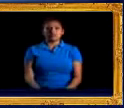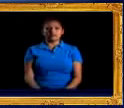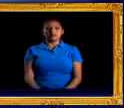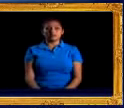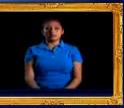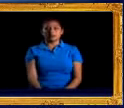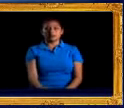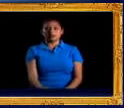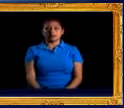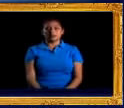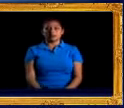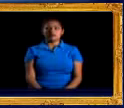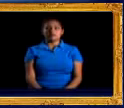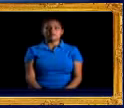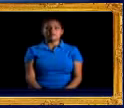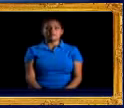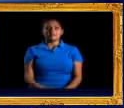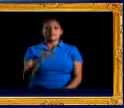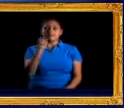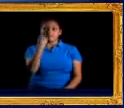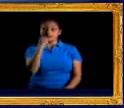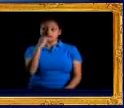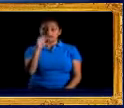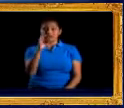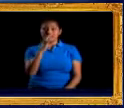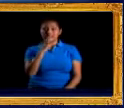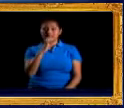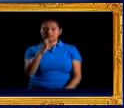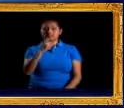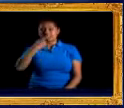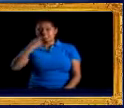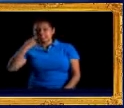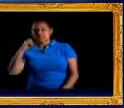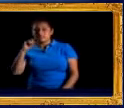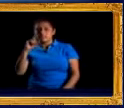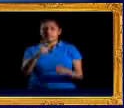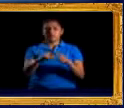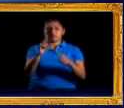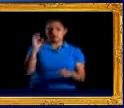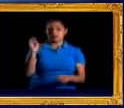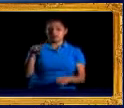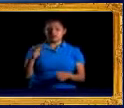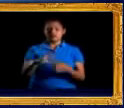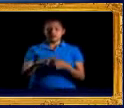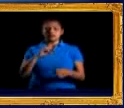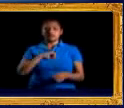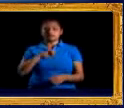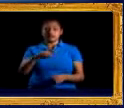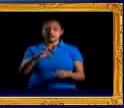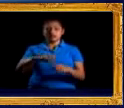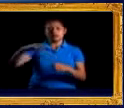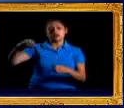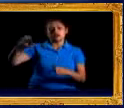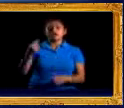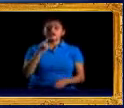es tentada con una necesidad de ser prosperada. ¿Qué le dije que significaba economía?